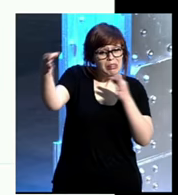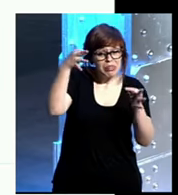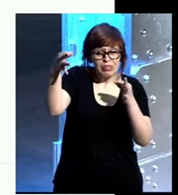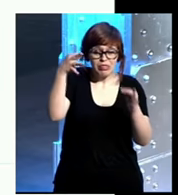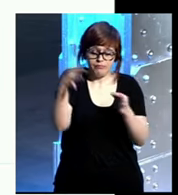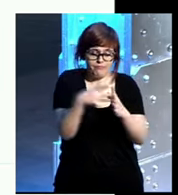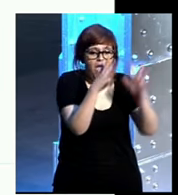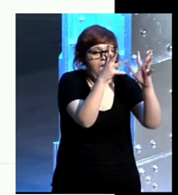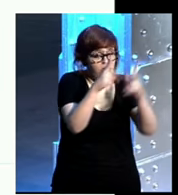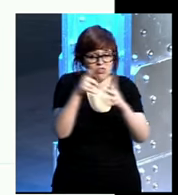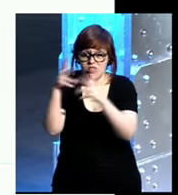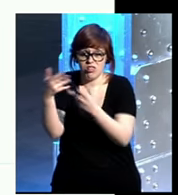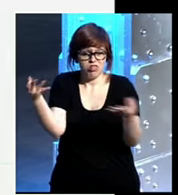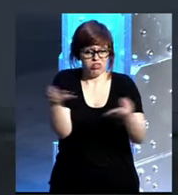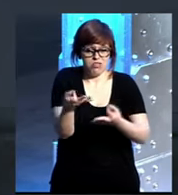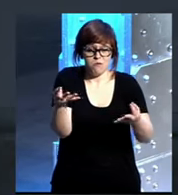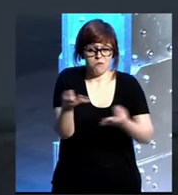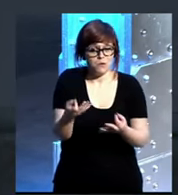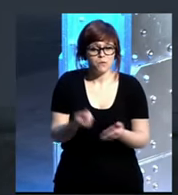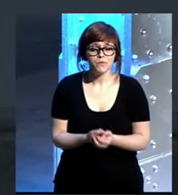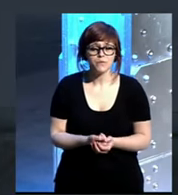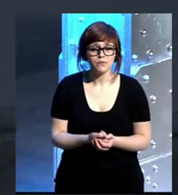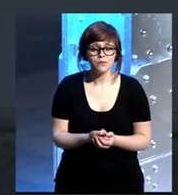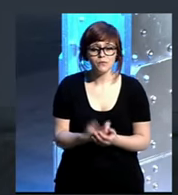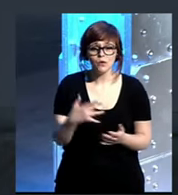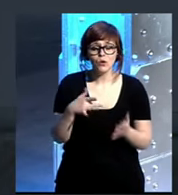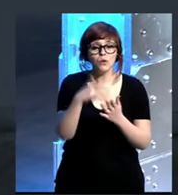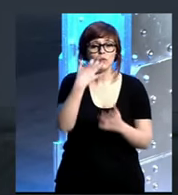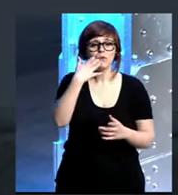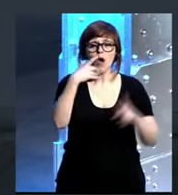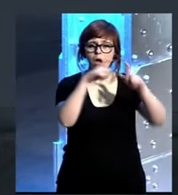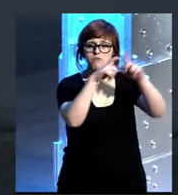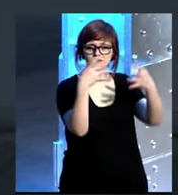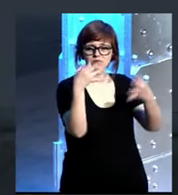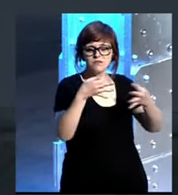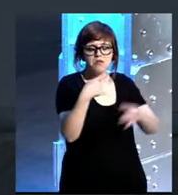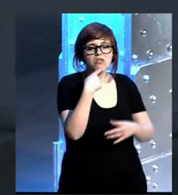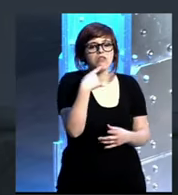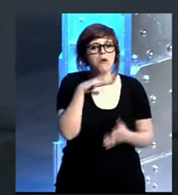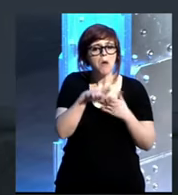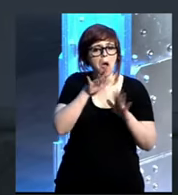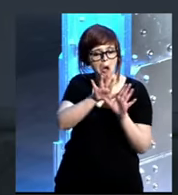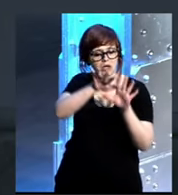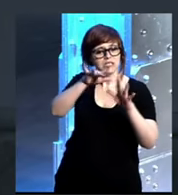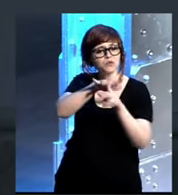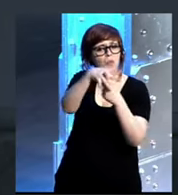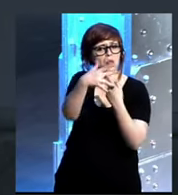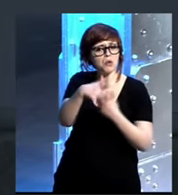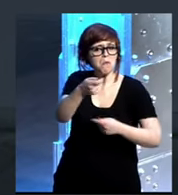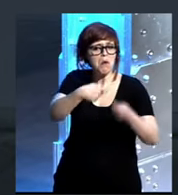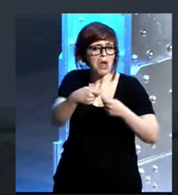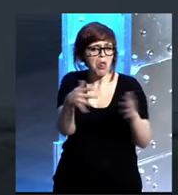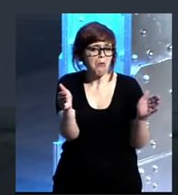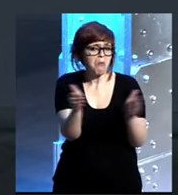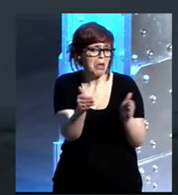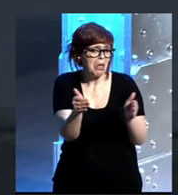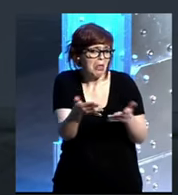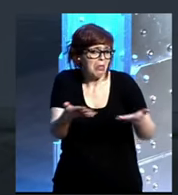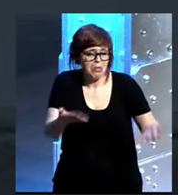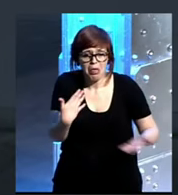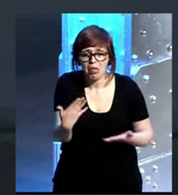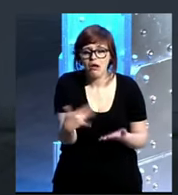números. ¿Qué nos hemos encontrado? Hay mucha gente que dentro de las compañías te dice, bueno, este es un mercado pequeño. Es un mercado pequeño pues porque